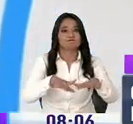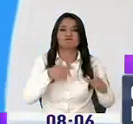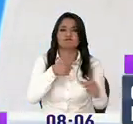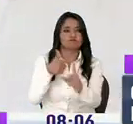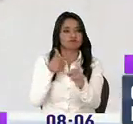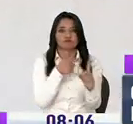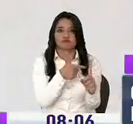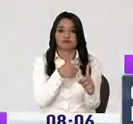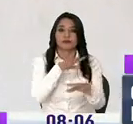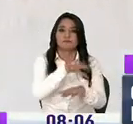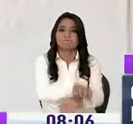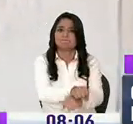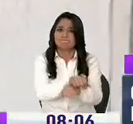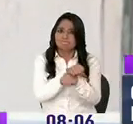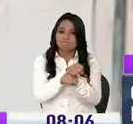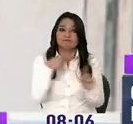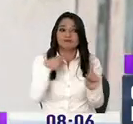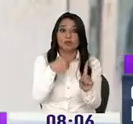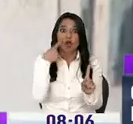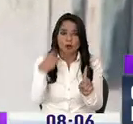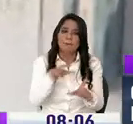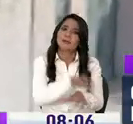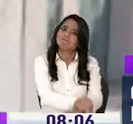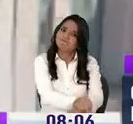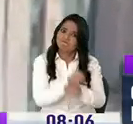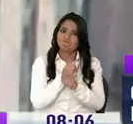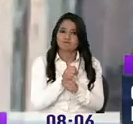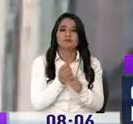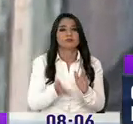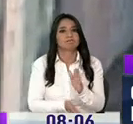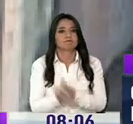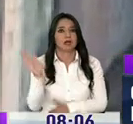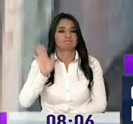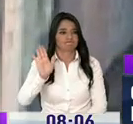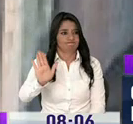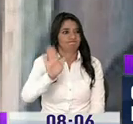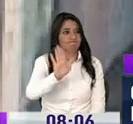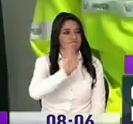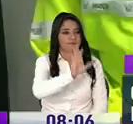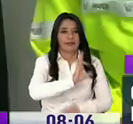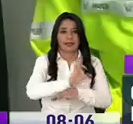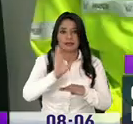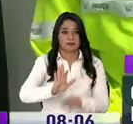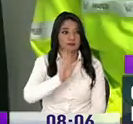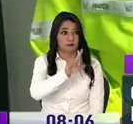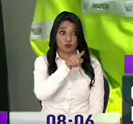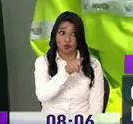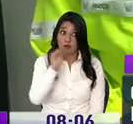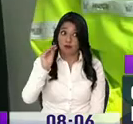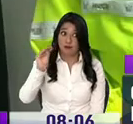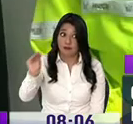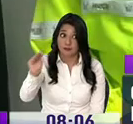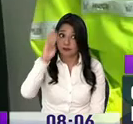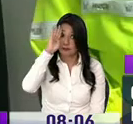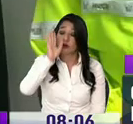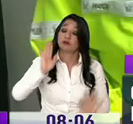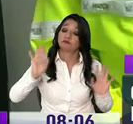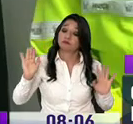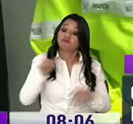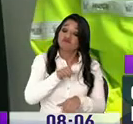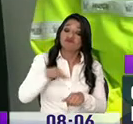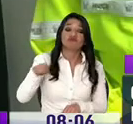se llevaron en contra de su voluntad al ecuatoriano y se fueron amenazando a los testigos, que si avisan a la policía las